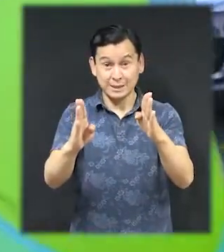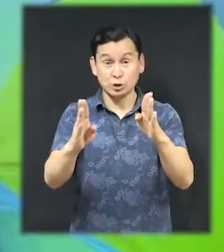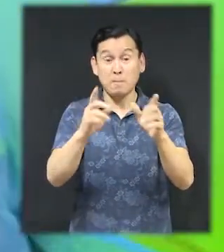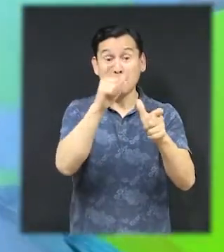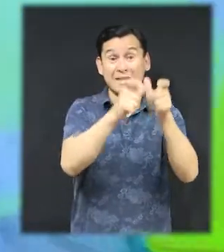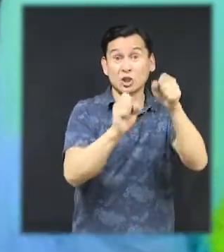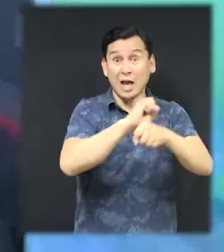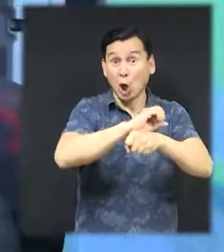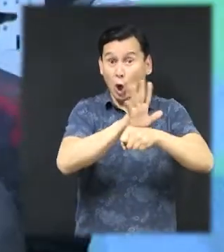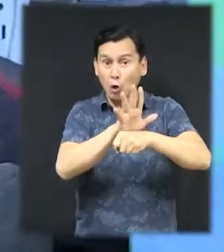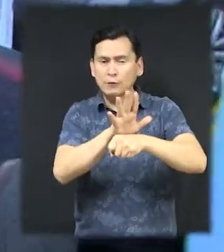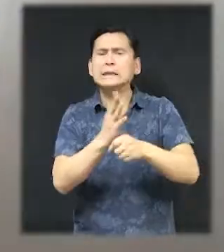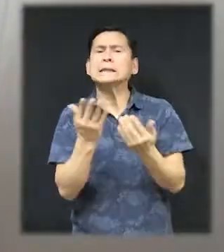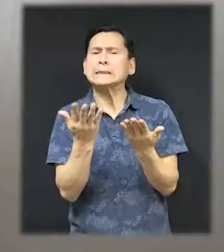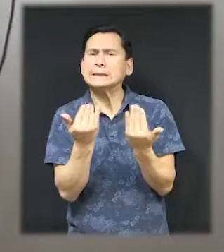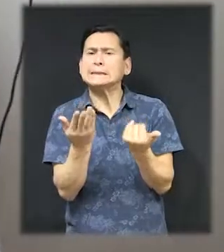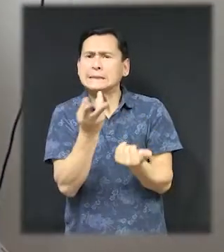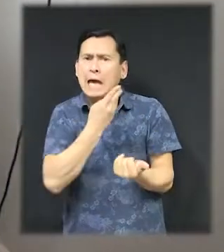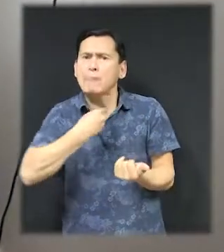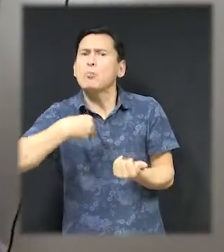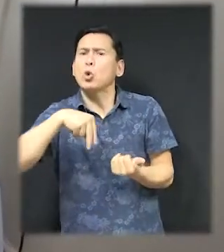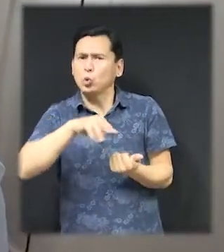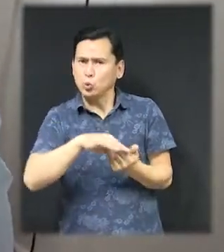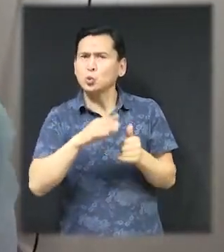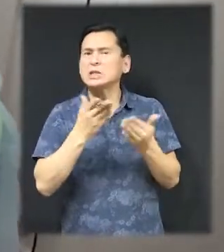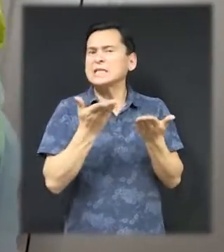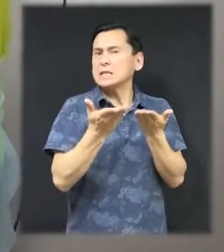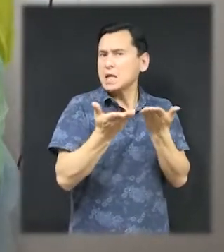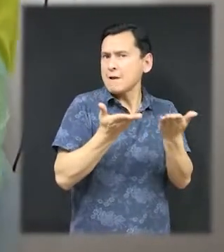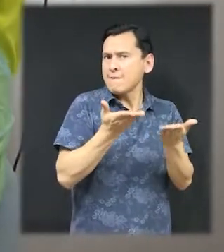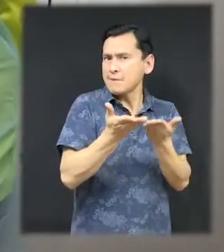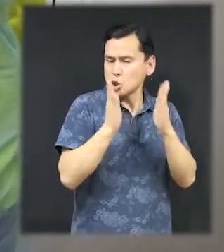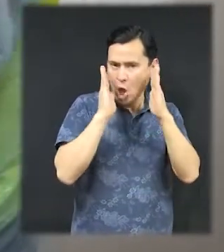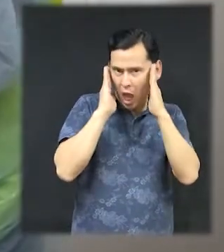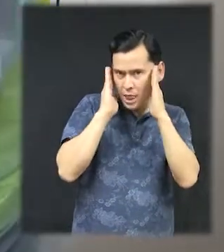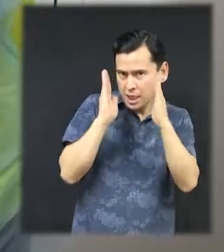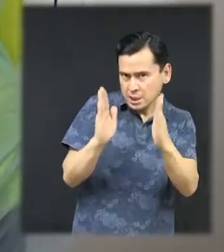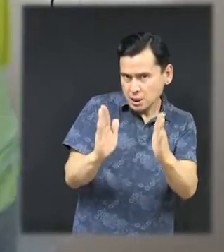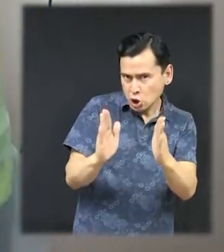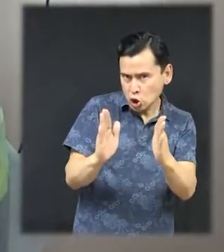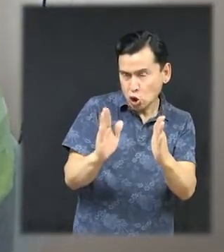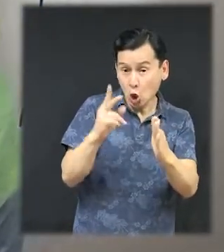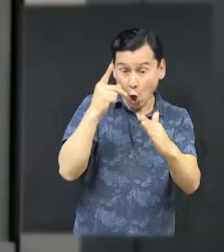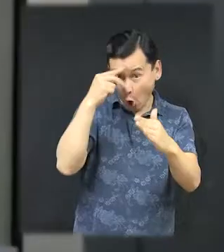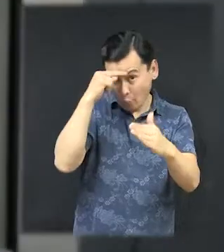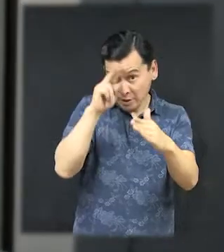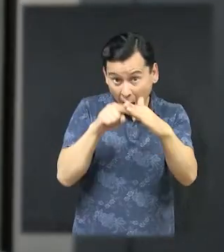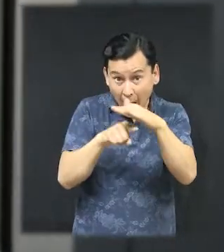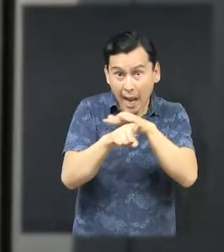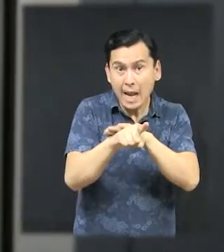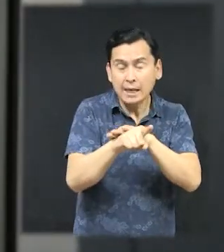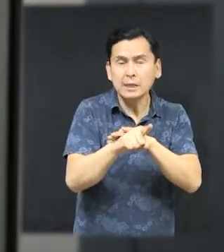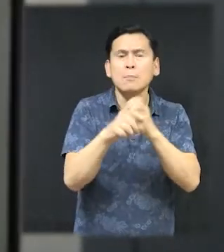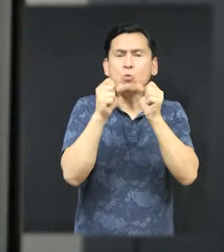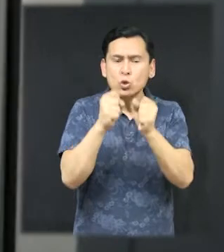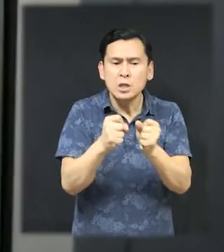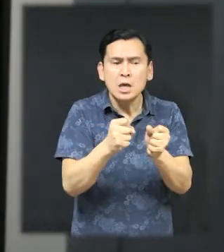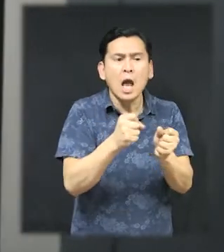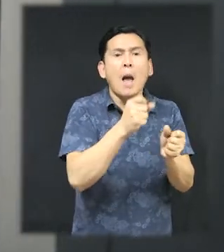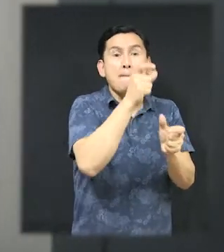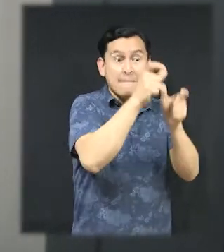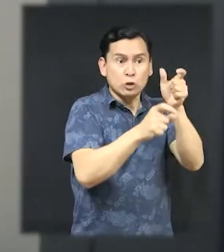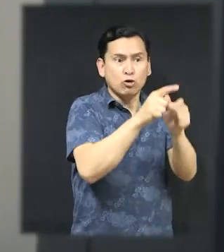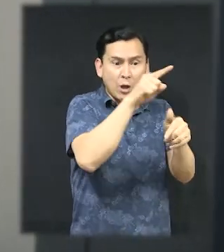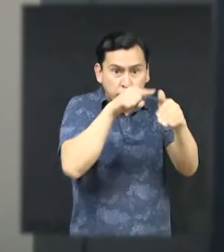pacientes COVID necesitábamos tener un servicio de atención hospitalaria que pudiera recibir a